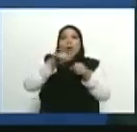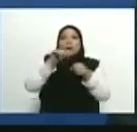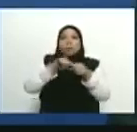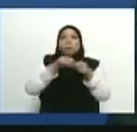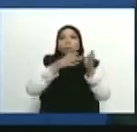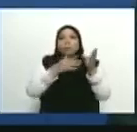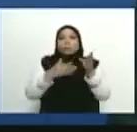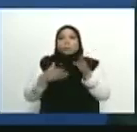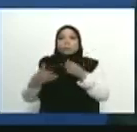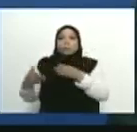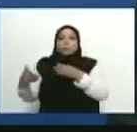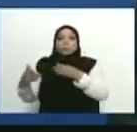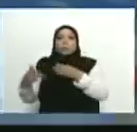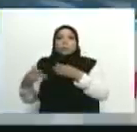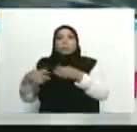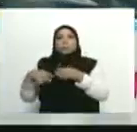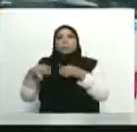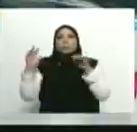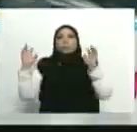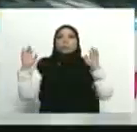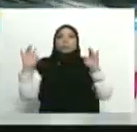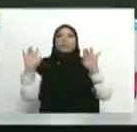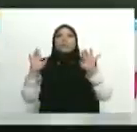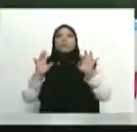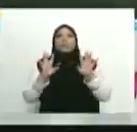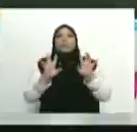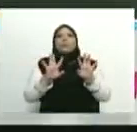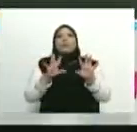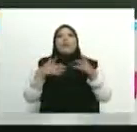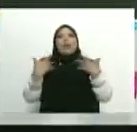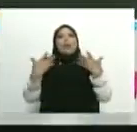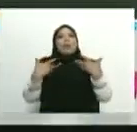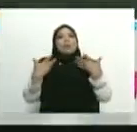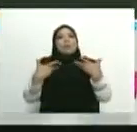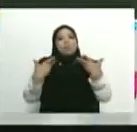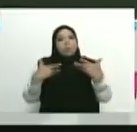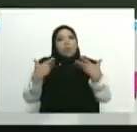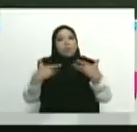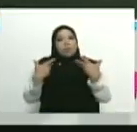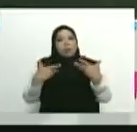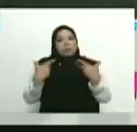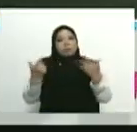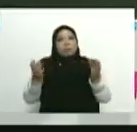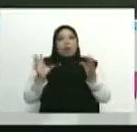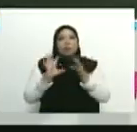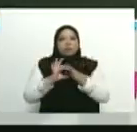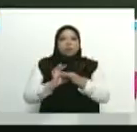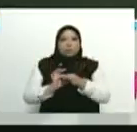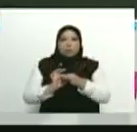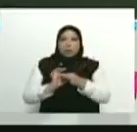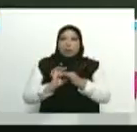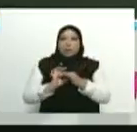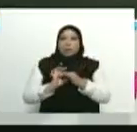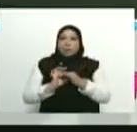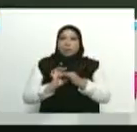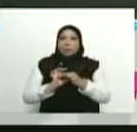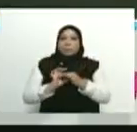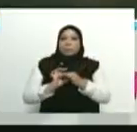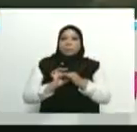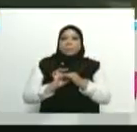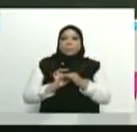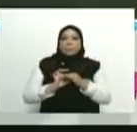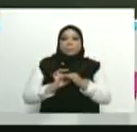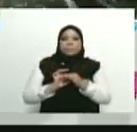y la más contundente muestra fue esa alegría, una alegría por el monumento, una alegría por la unidad. Y es esa unidad